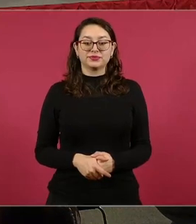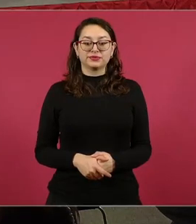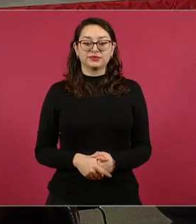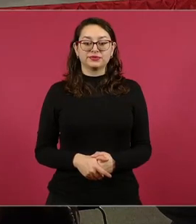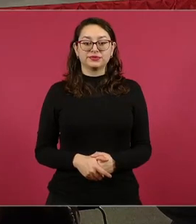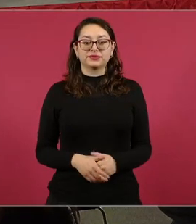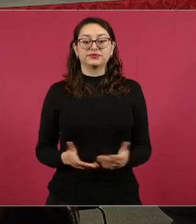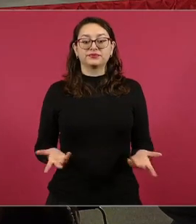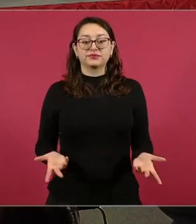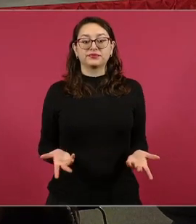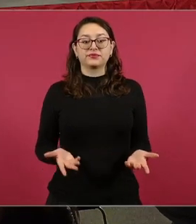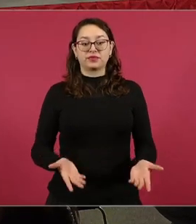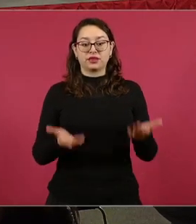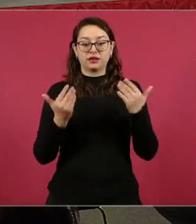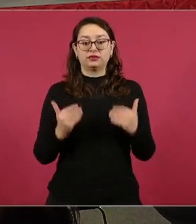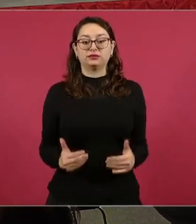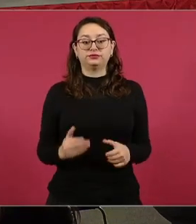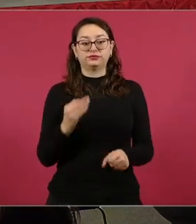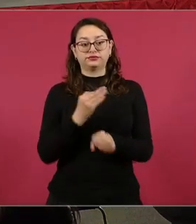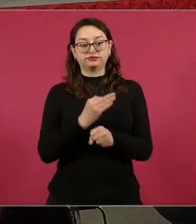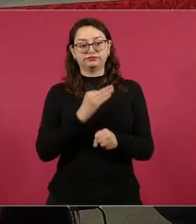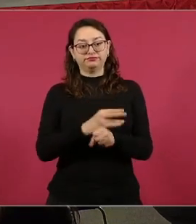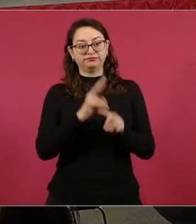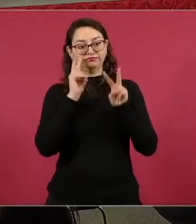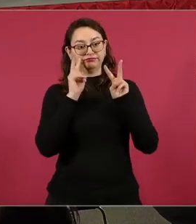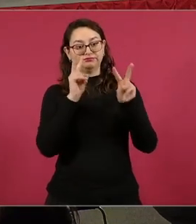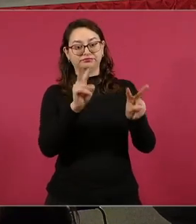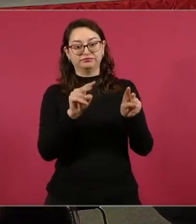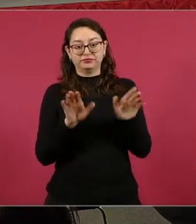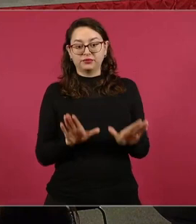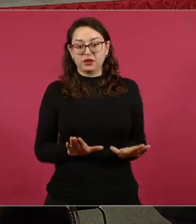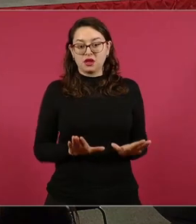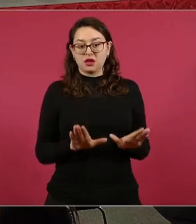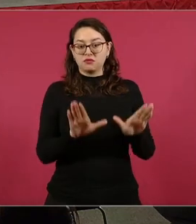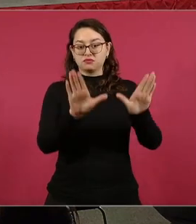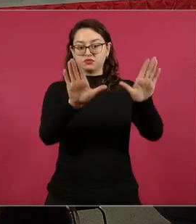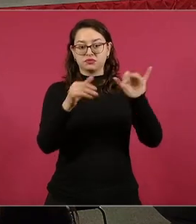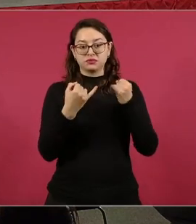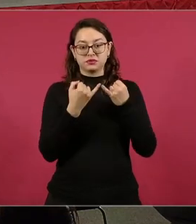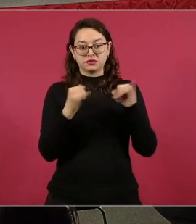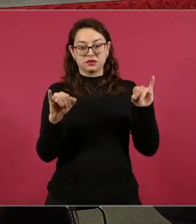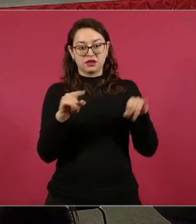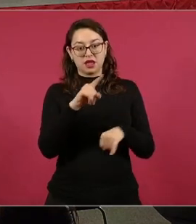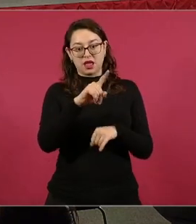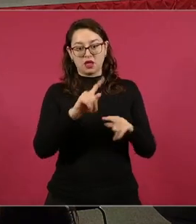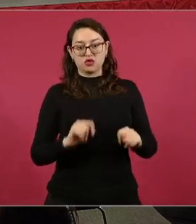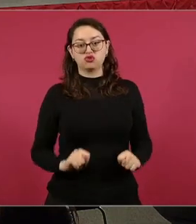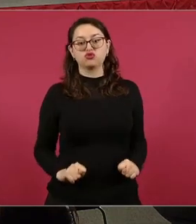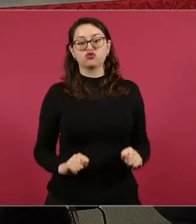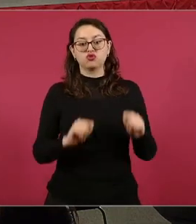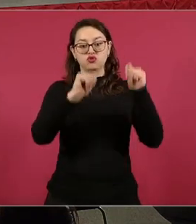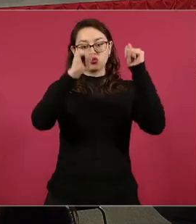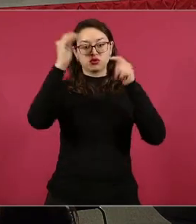A ver, vamos a… que están en la torre de control.